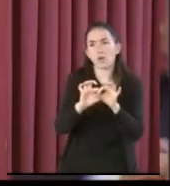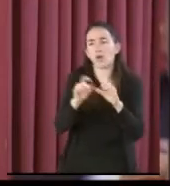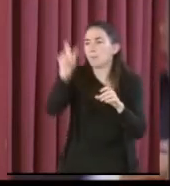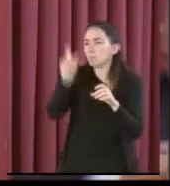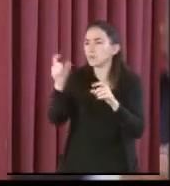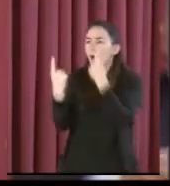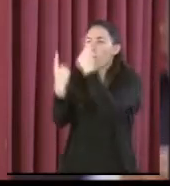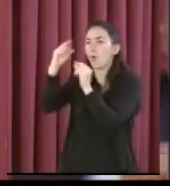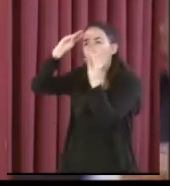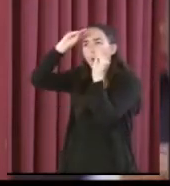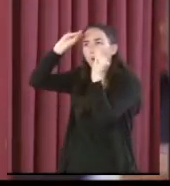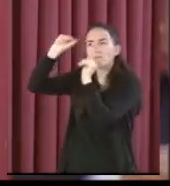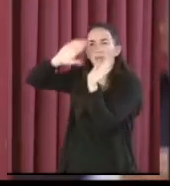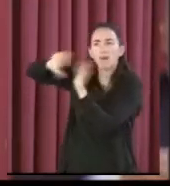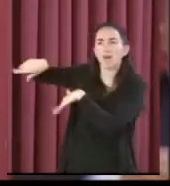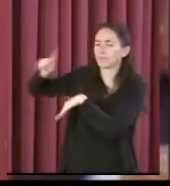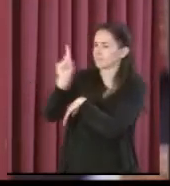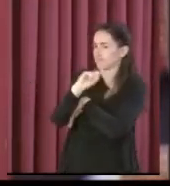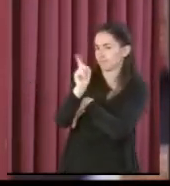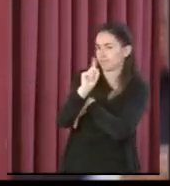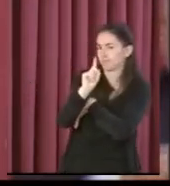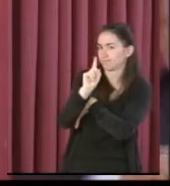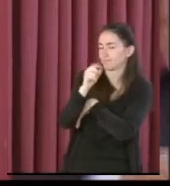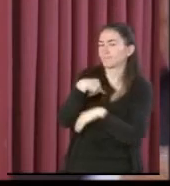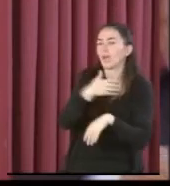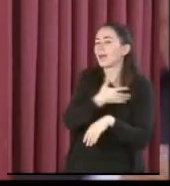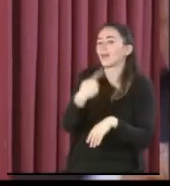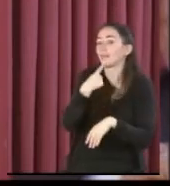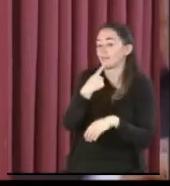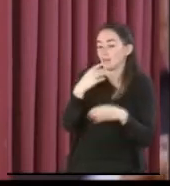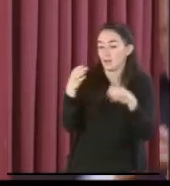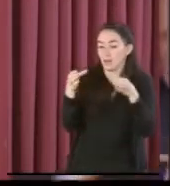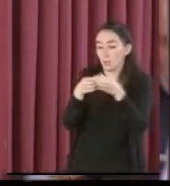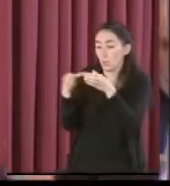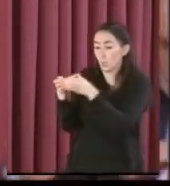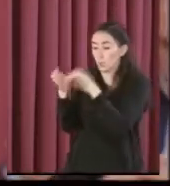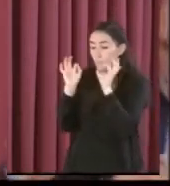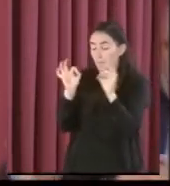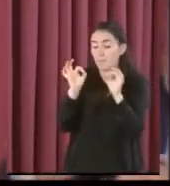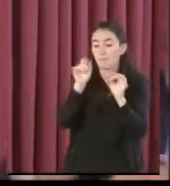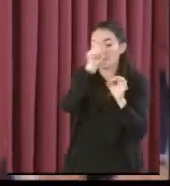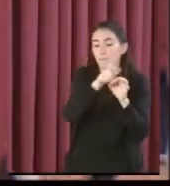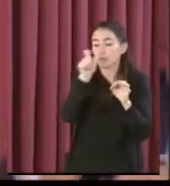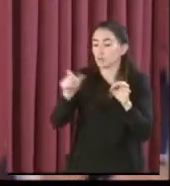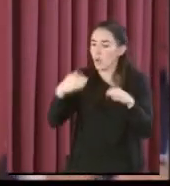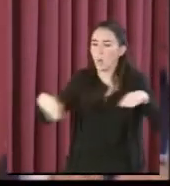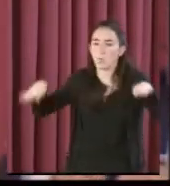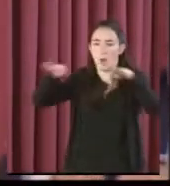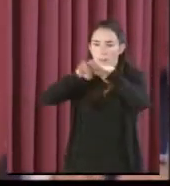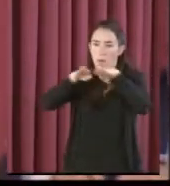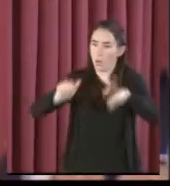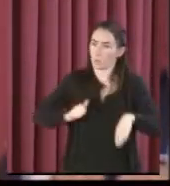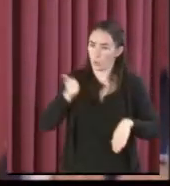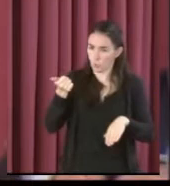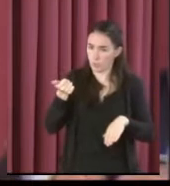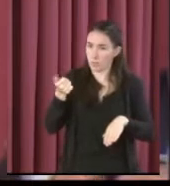atrás. Me refiero a las políticas municipales orientadas a garantizar la igualdad de oportunidades y la